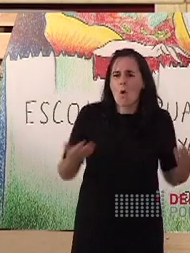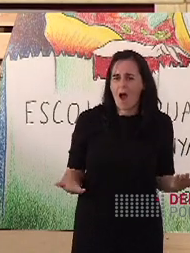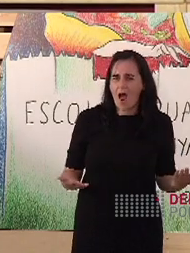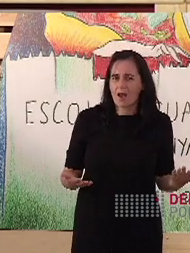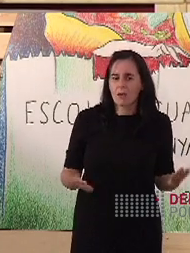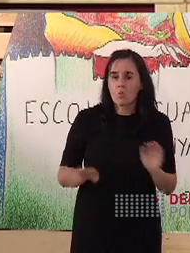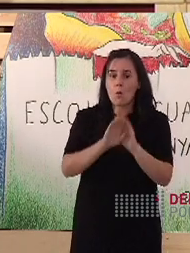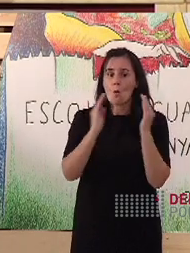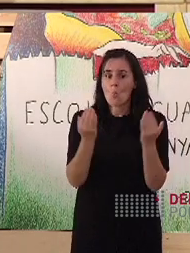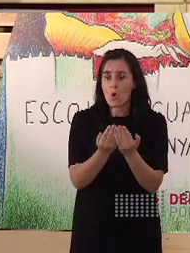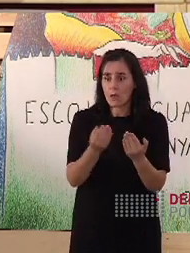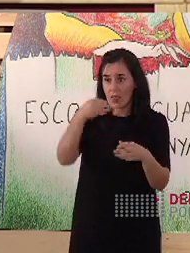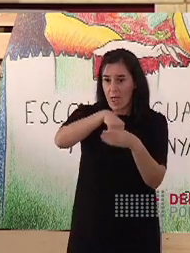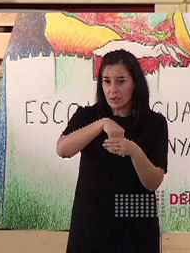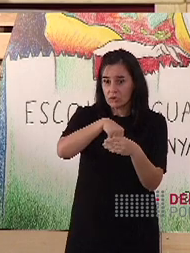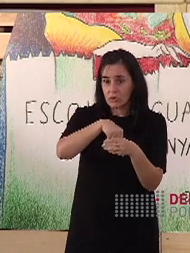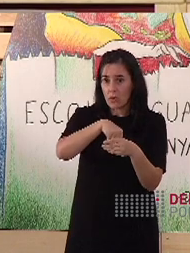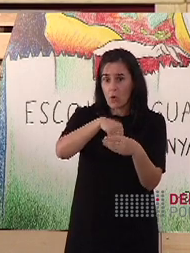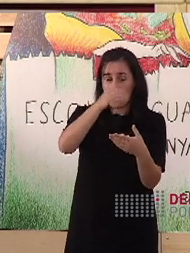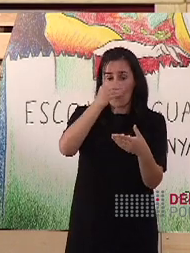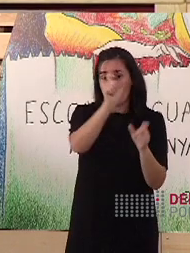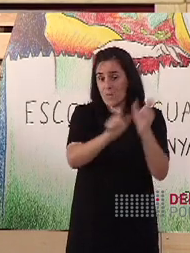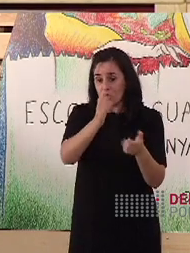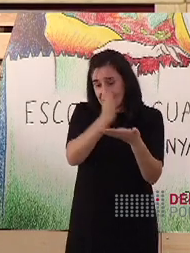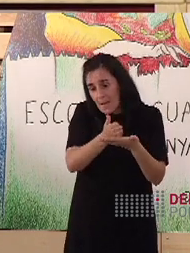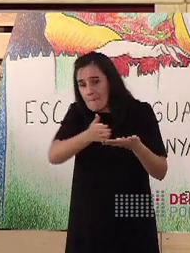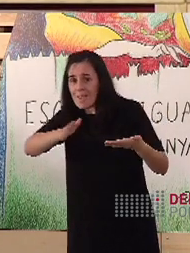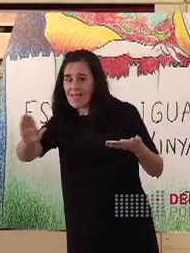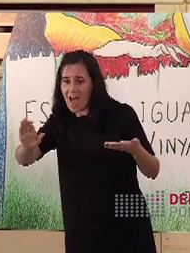nun mundo donde a metade exerce o poder